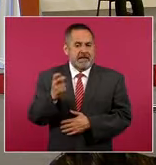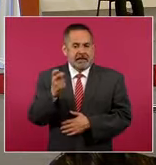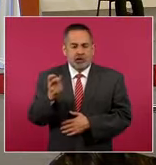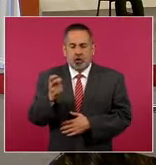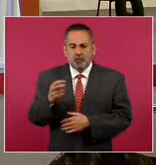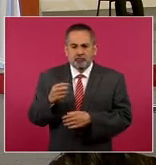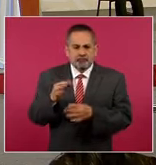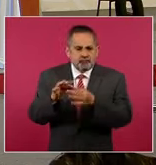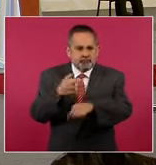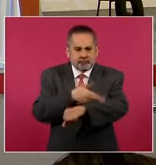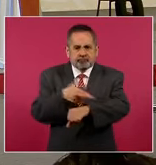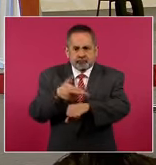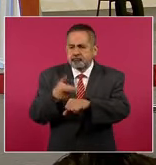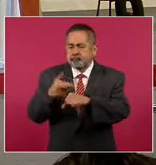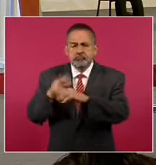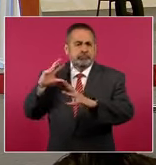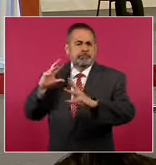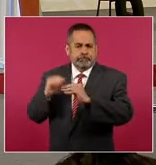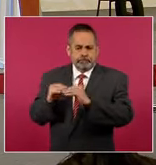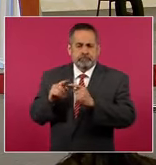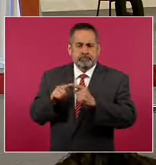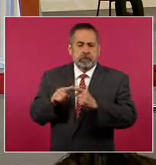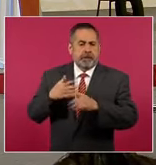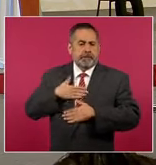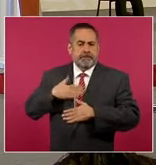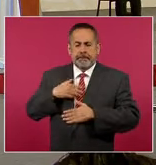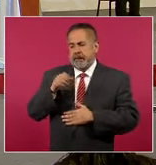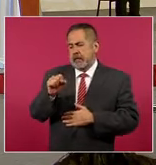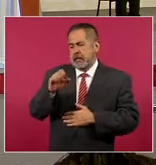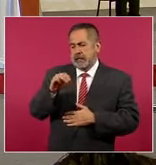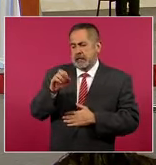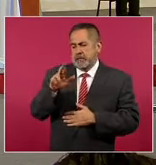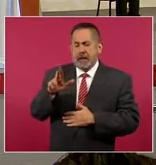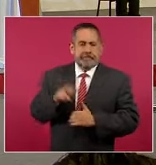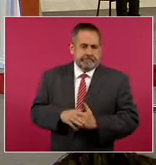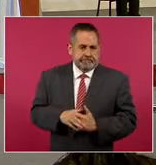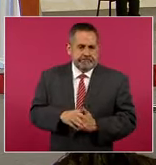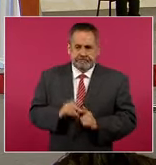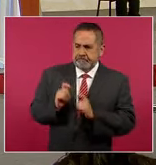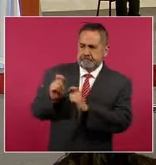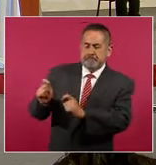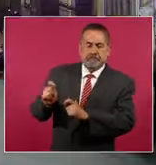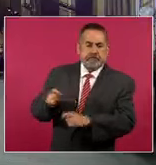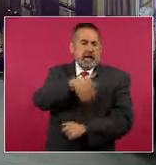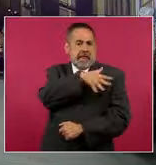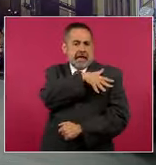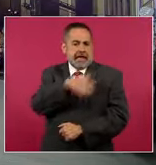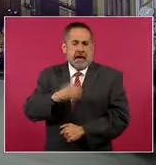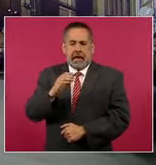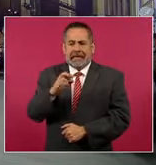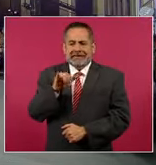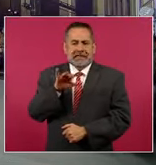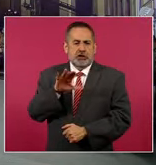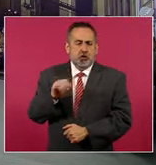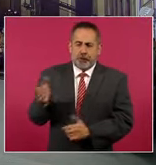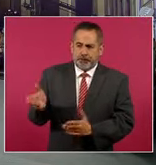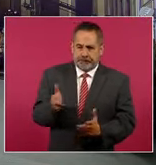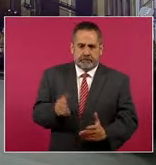llevado a través de estos años la Secretaría de Marina. Le cedo la palabra al general Crescencio. Gracias.